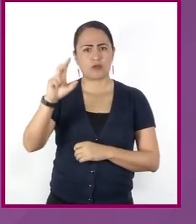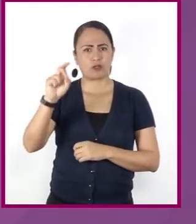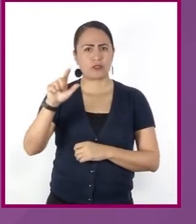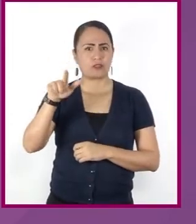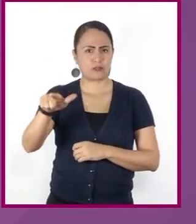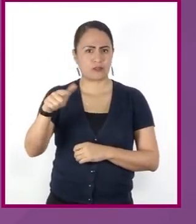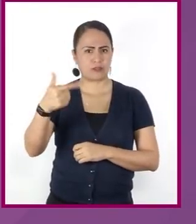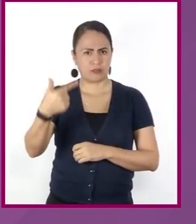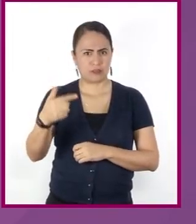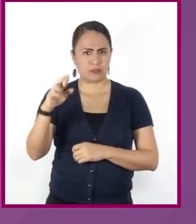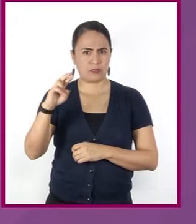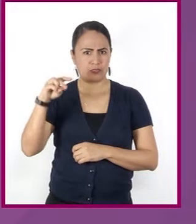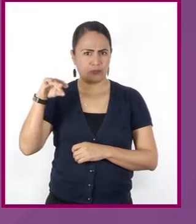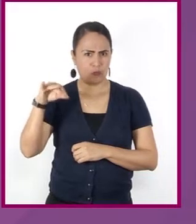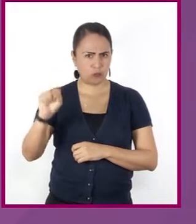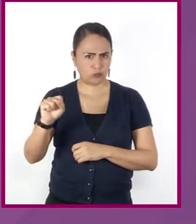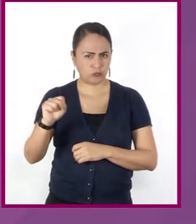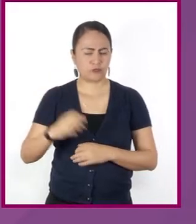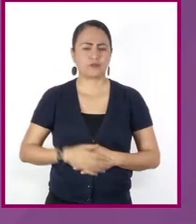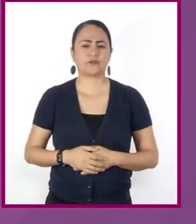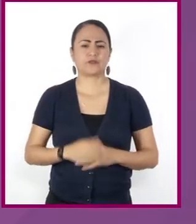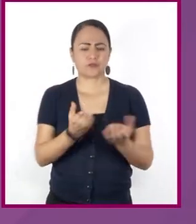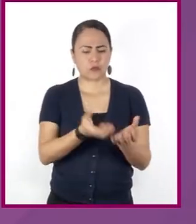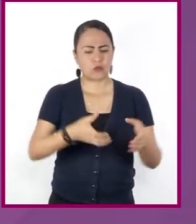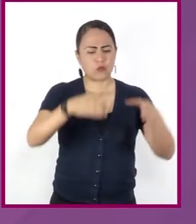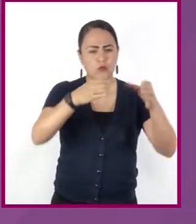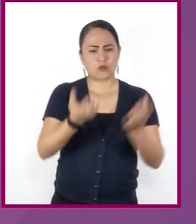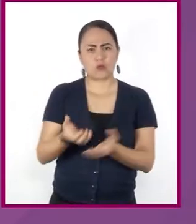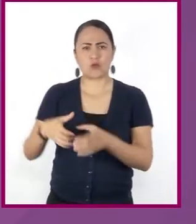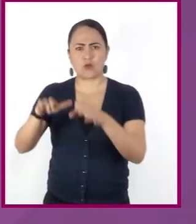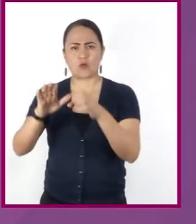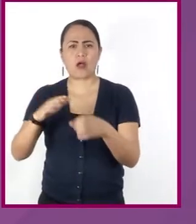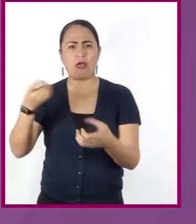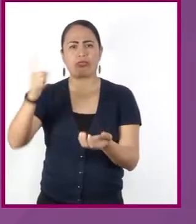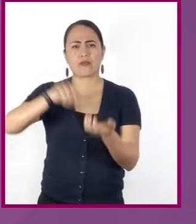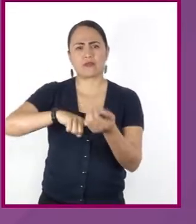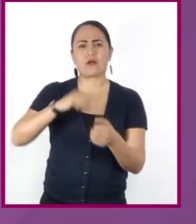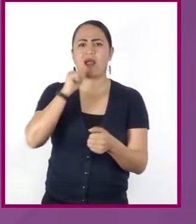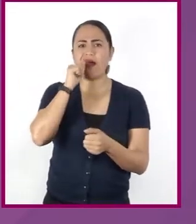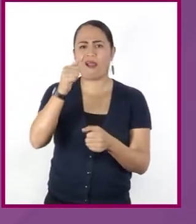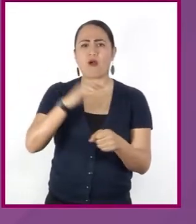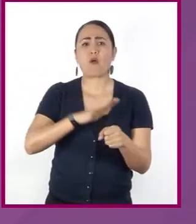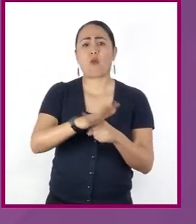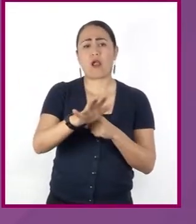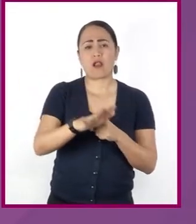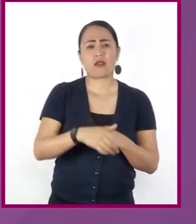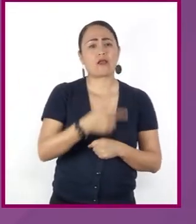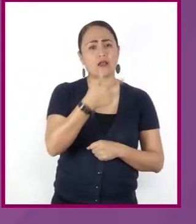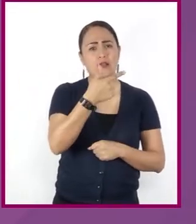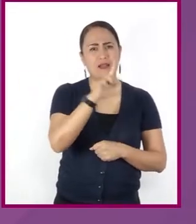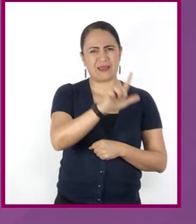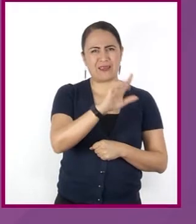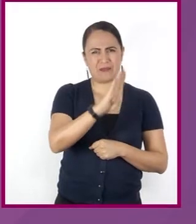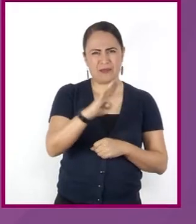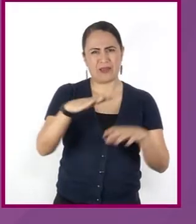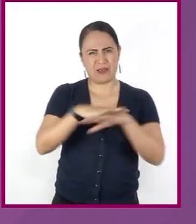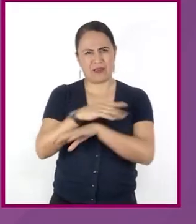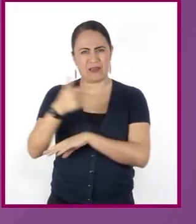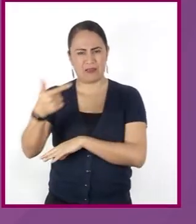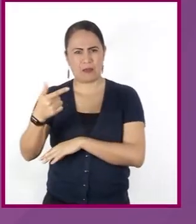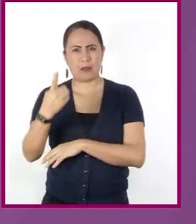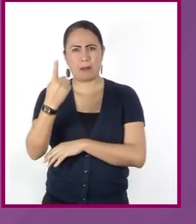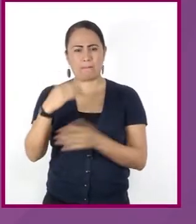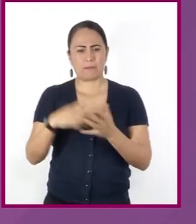629.37 gramos. ¿Qué envase contiene más avena? De libras a gramos tenemos